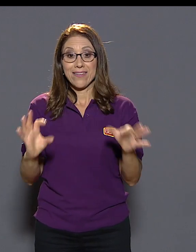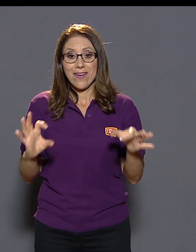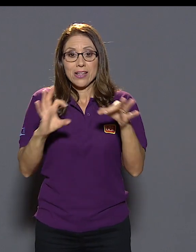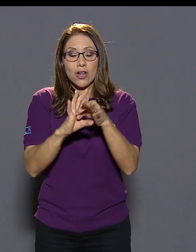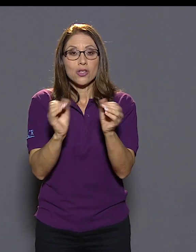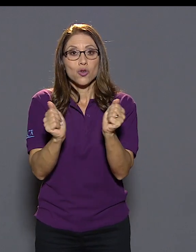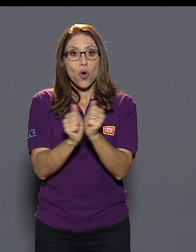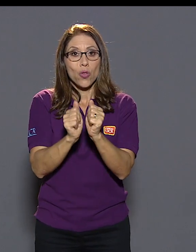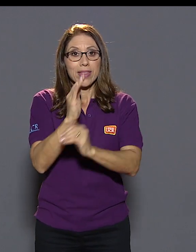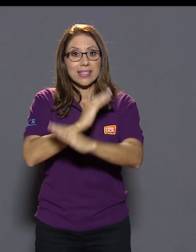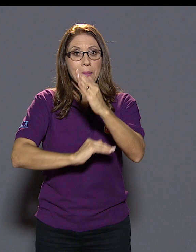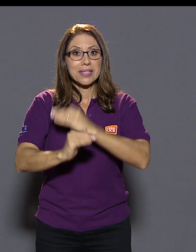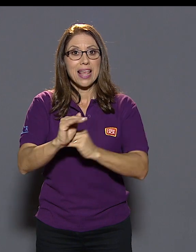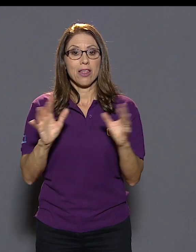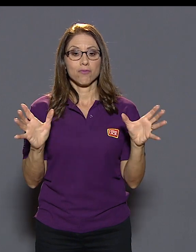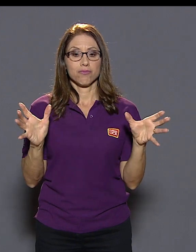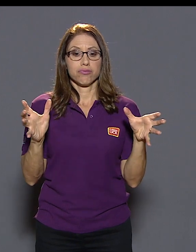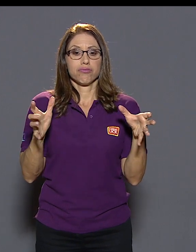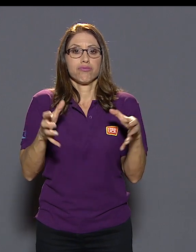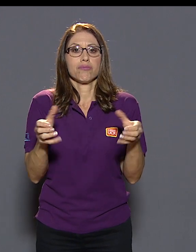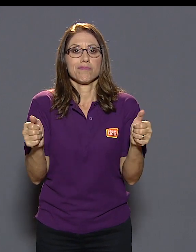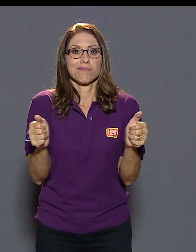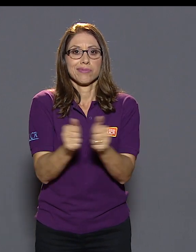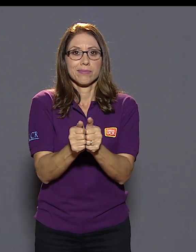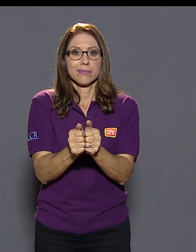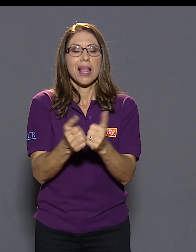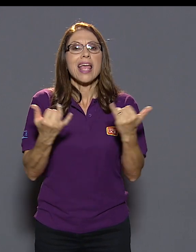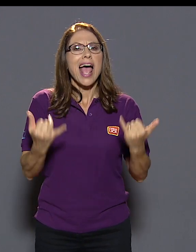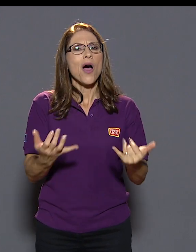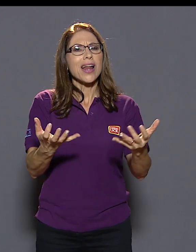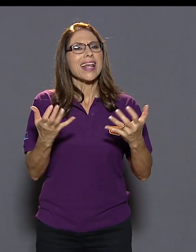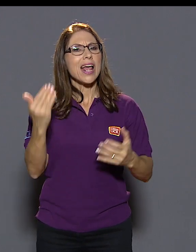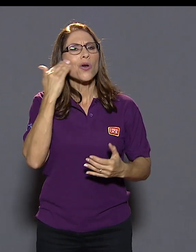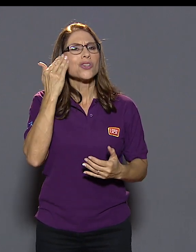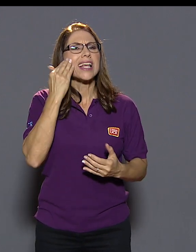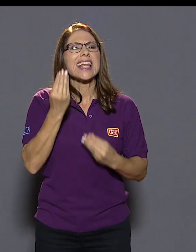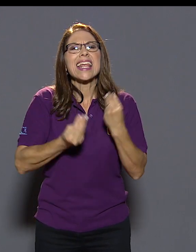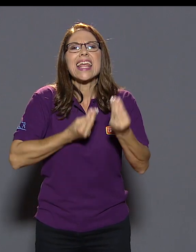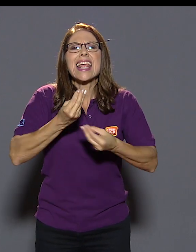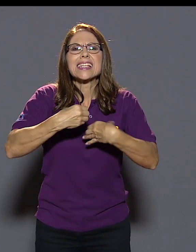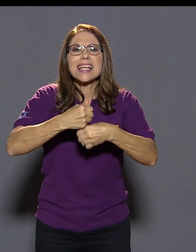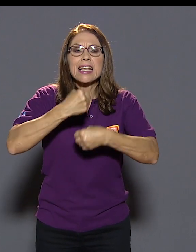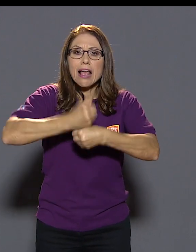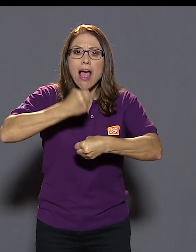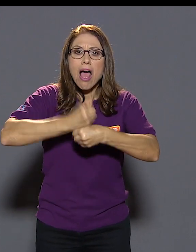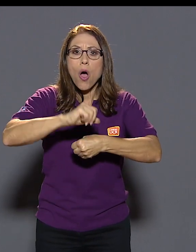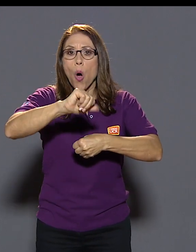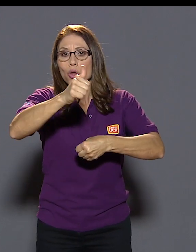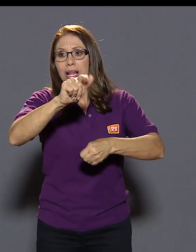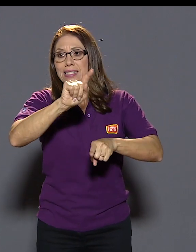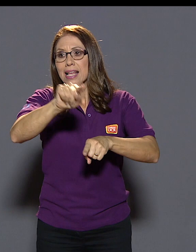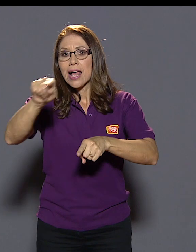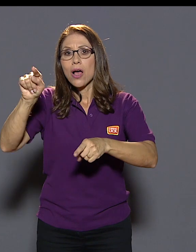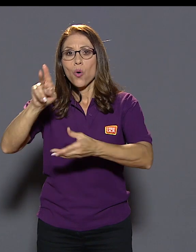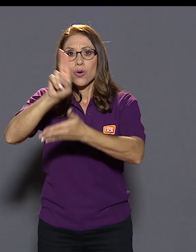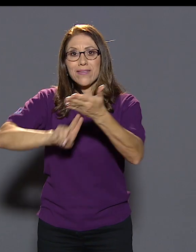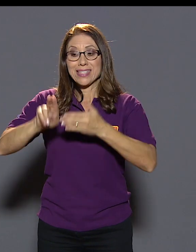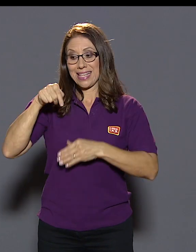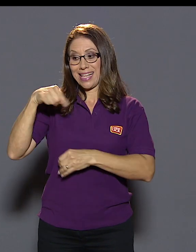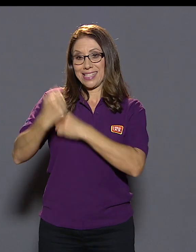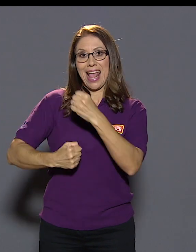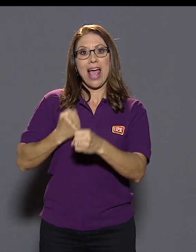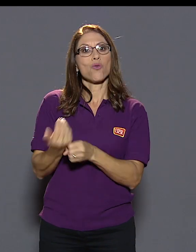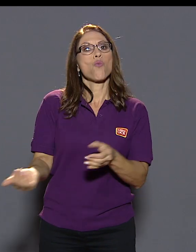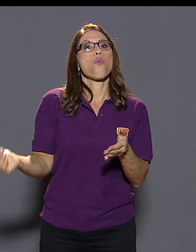con discapacidad, y lo que se quería en este momento era conocer qué se hacía en las otras universidades. Este año tratamos de volver a hacer lo mismo